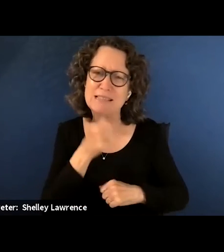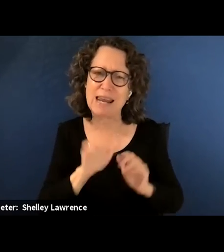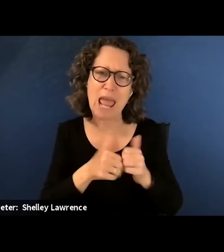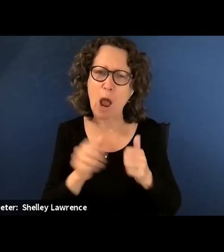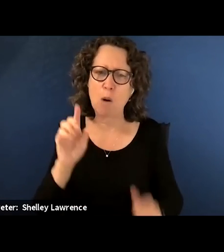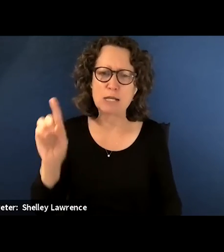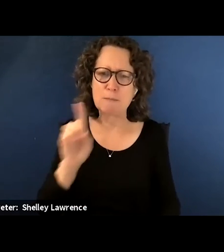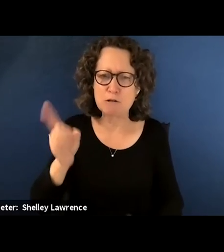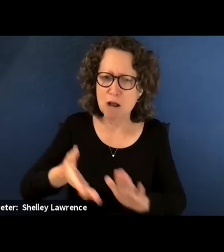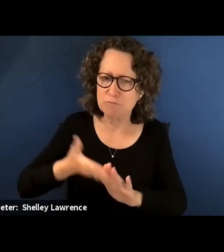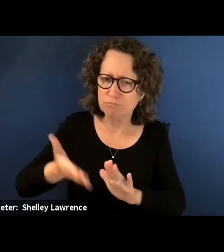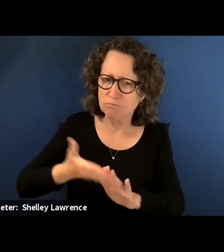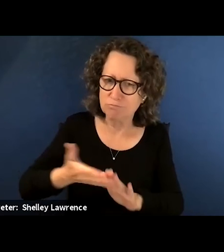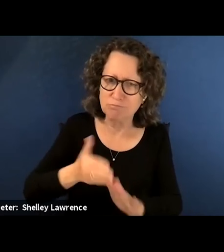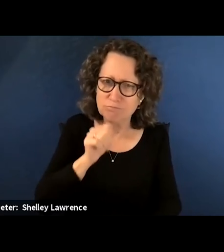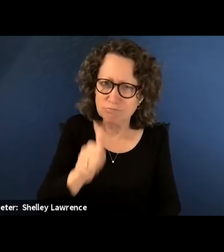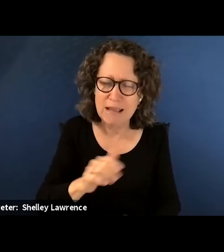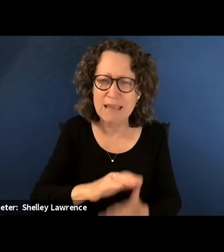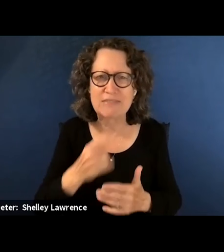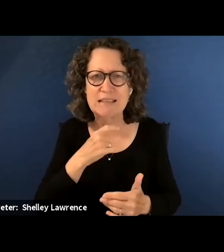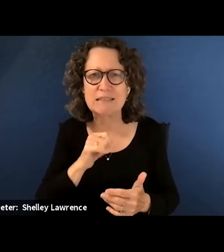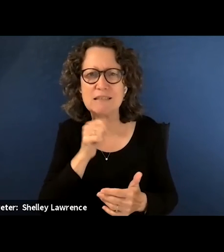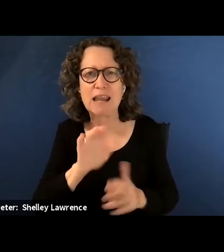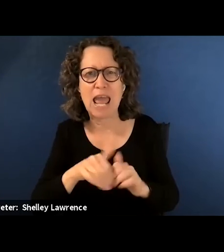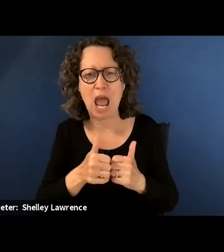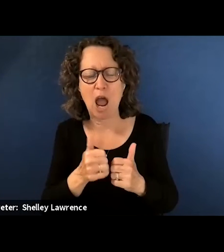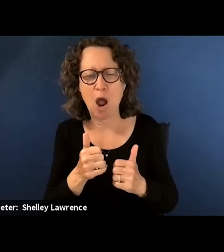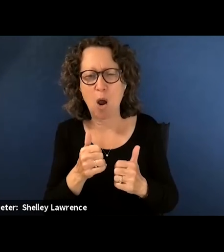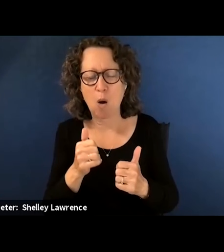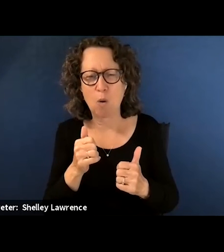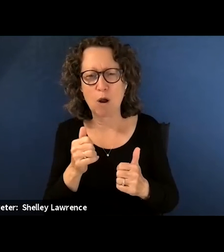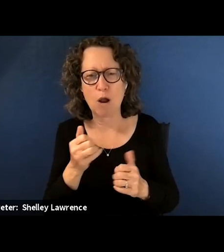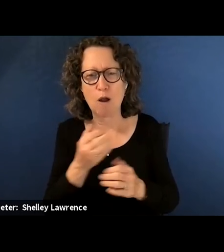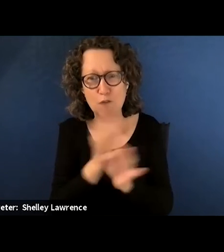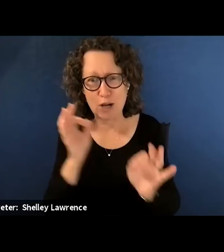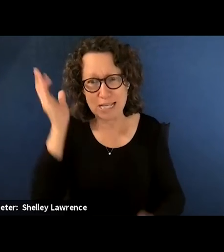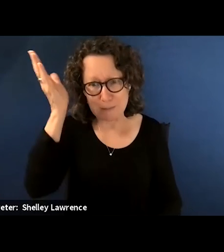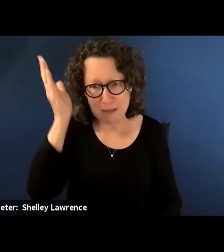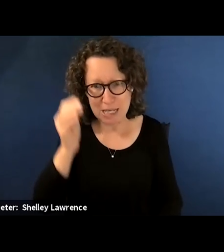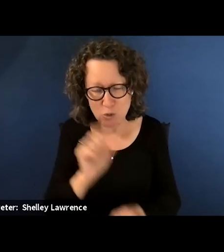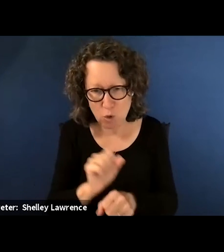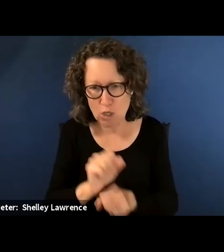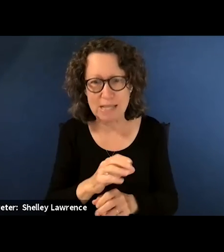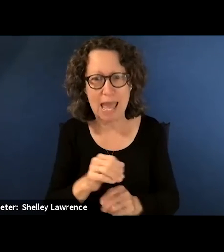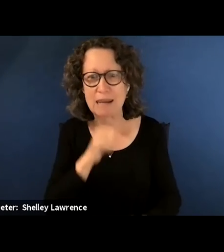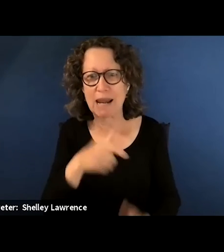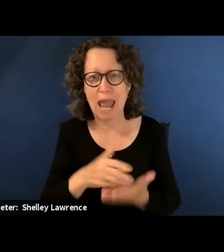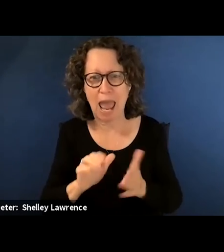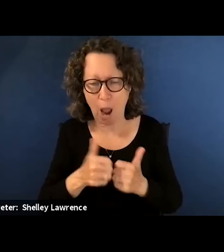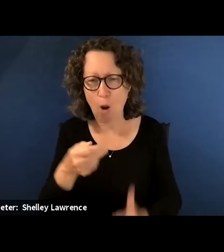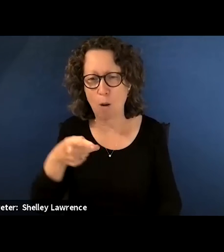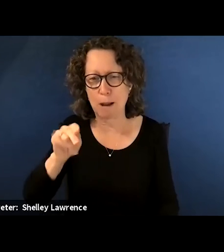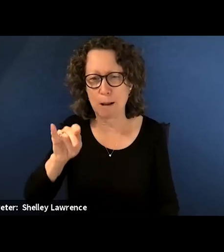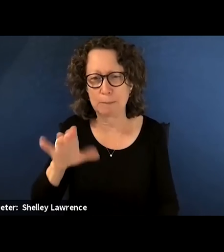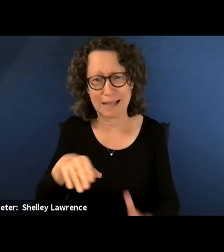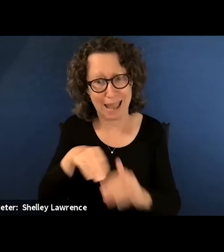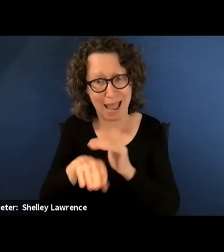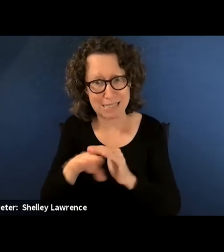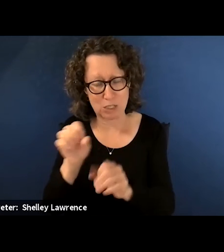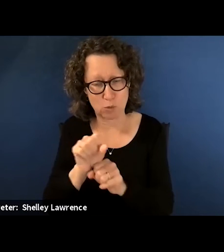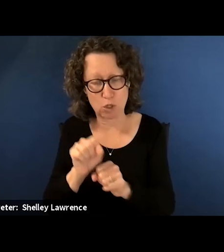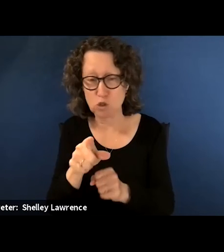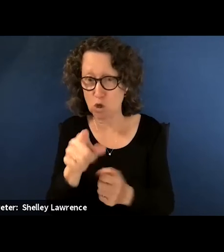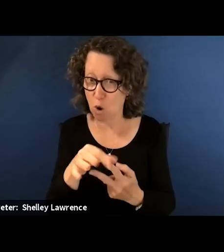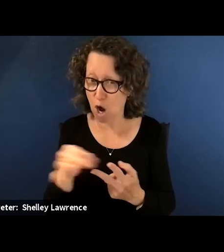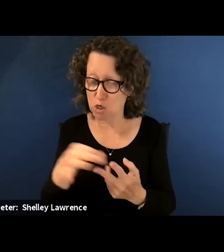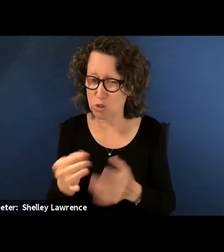castigados. Y así no es como funciona en una democracia y así no es como la libertad de expresión funciona ni el